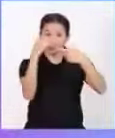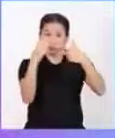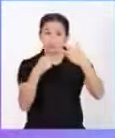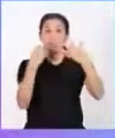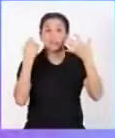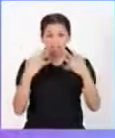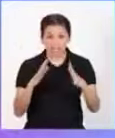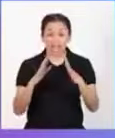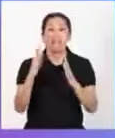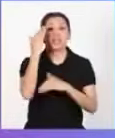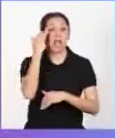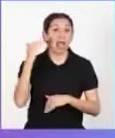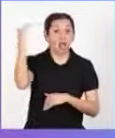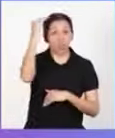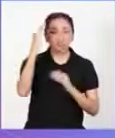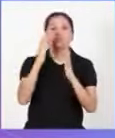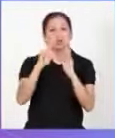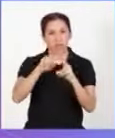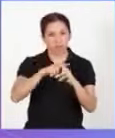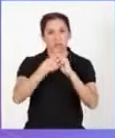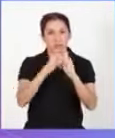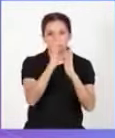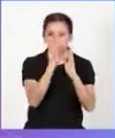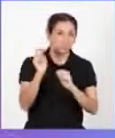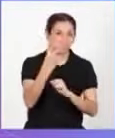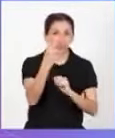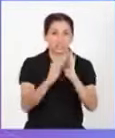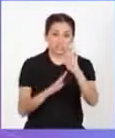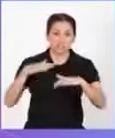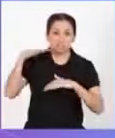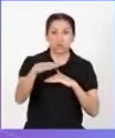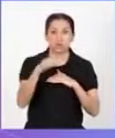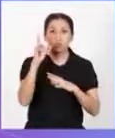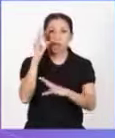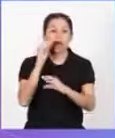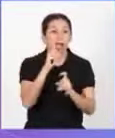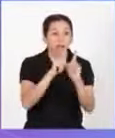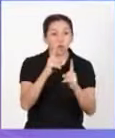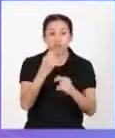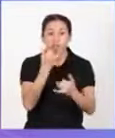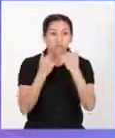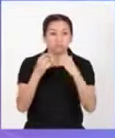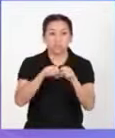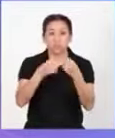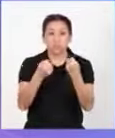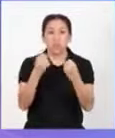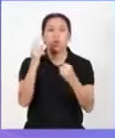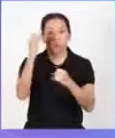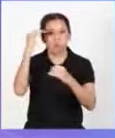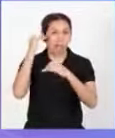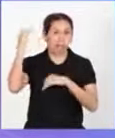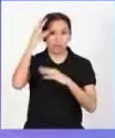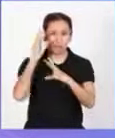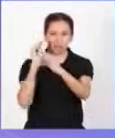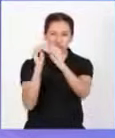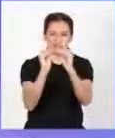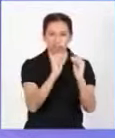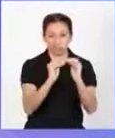cumplir todos estos pasos, los adultos procederán a hacer todas las reparaciones que hagan falta.